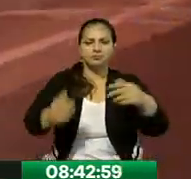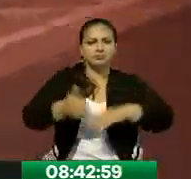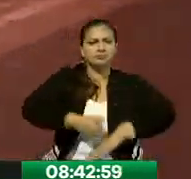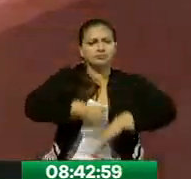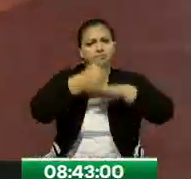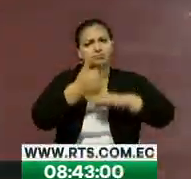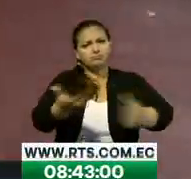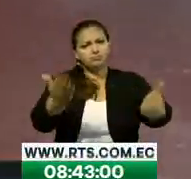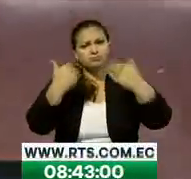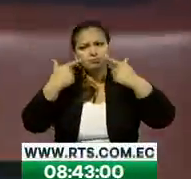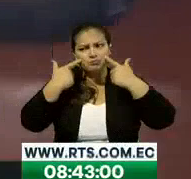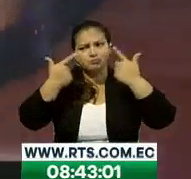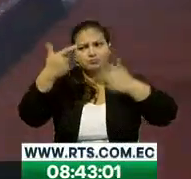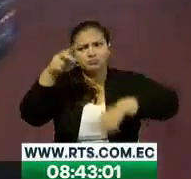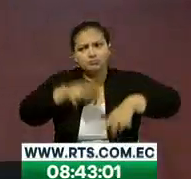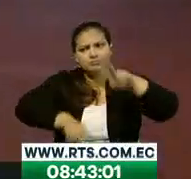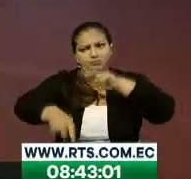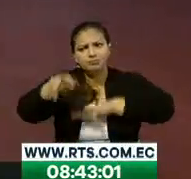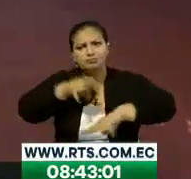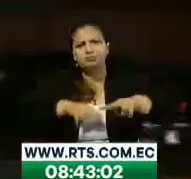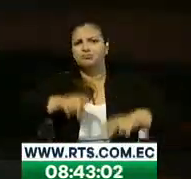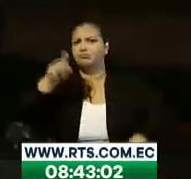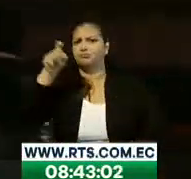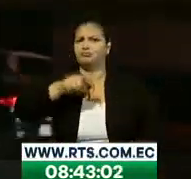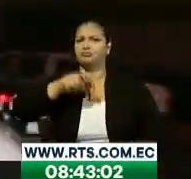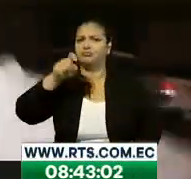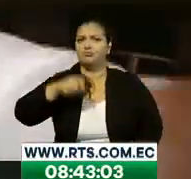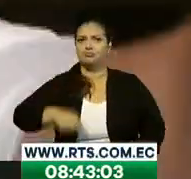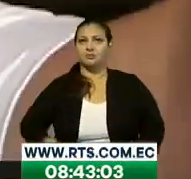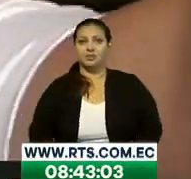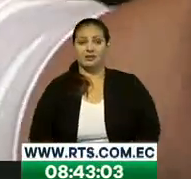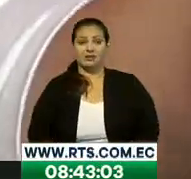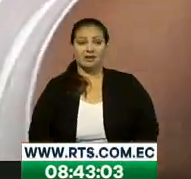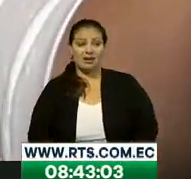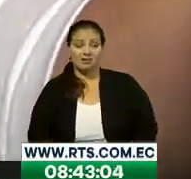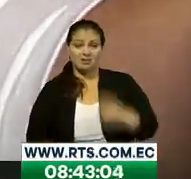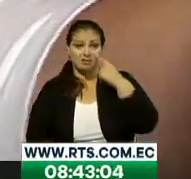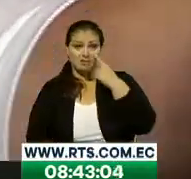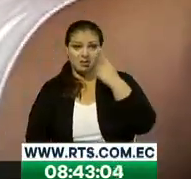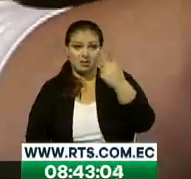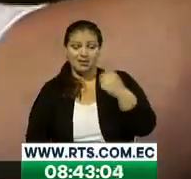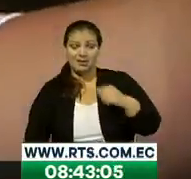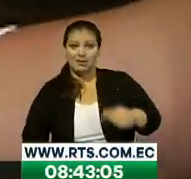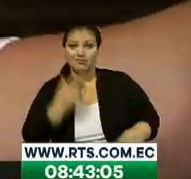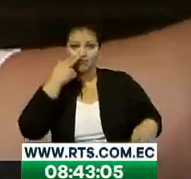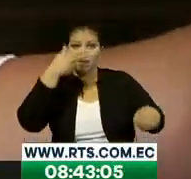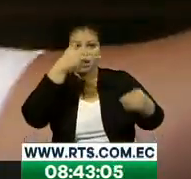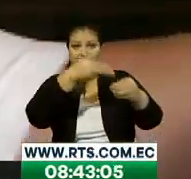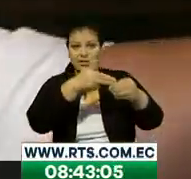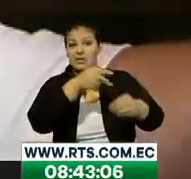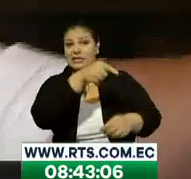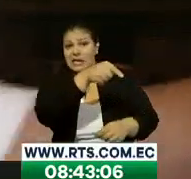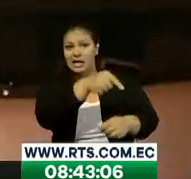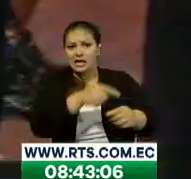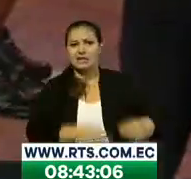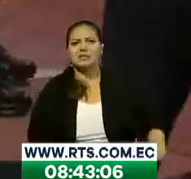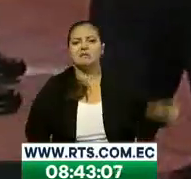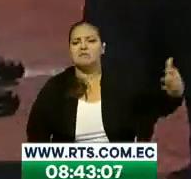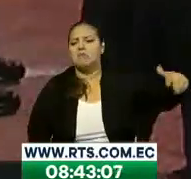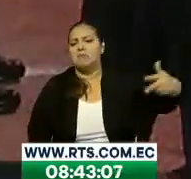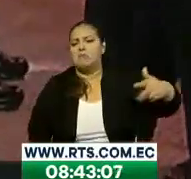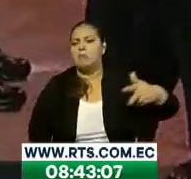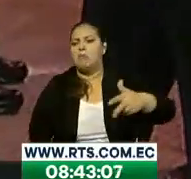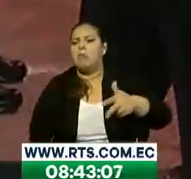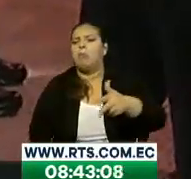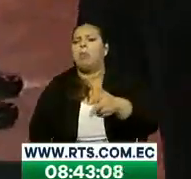estarían generando de forma continua que la gente que sale también de la salida sale en diagonal y se ha cruzado el carril de la metrovía y